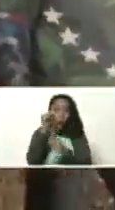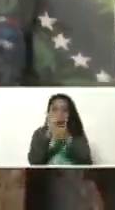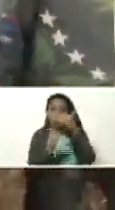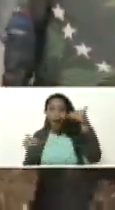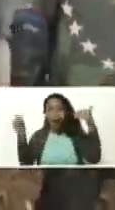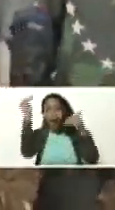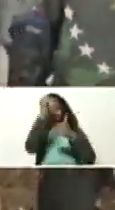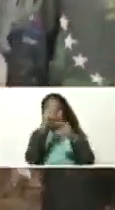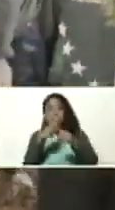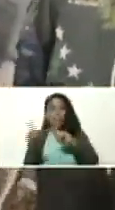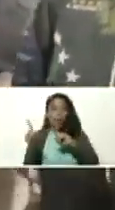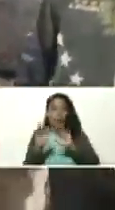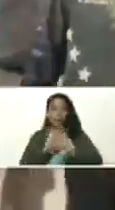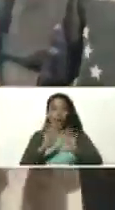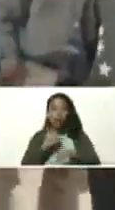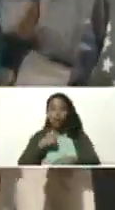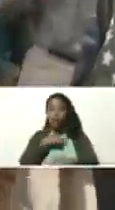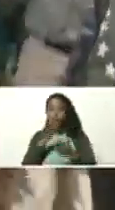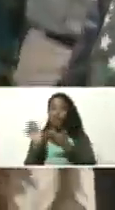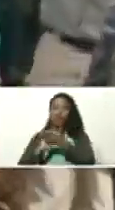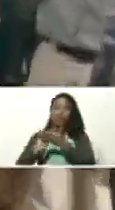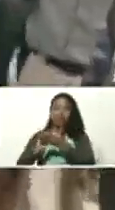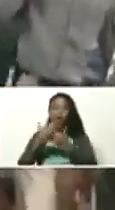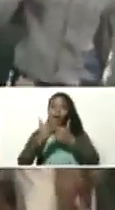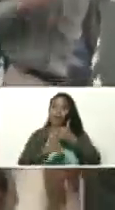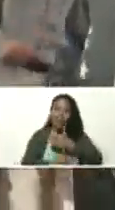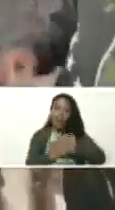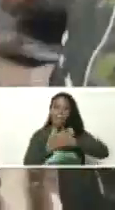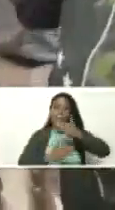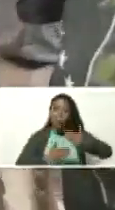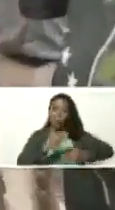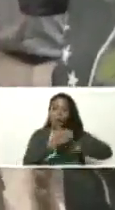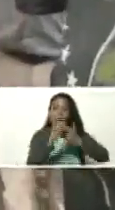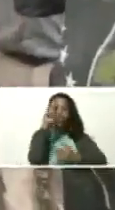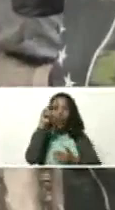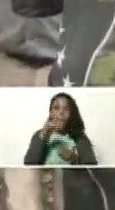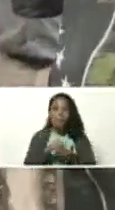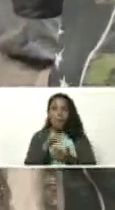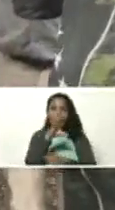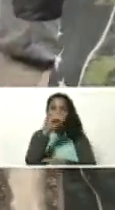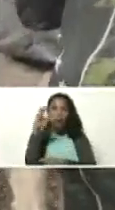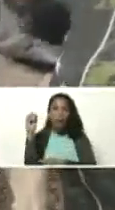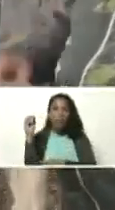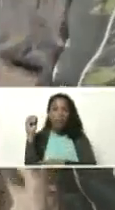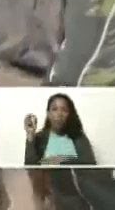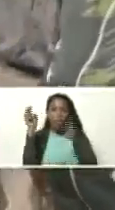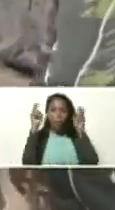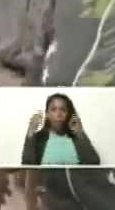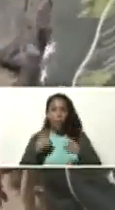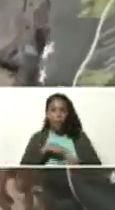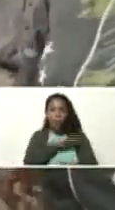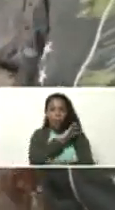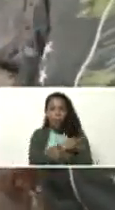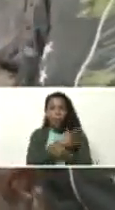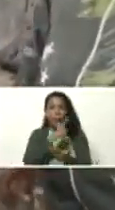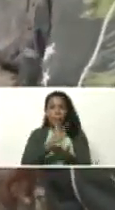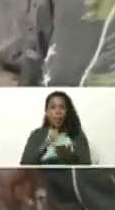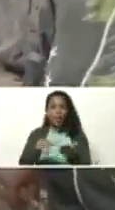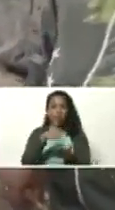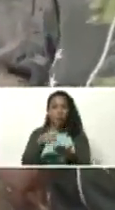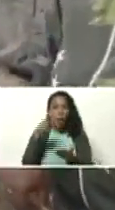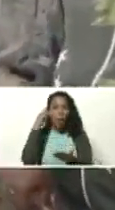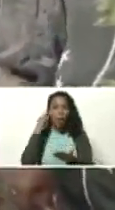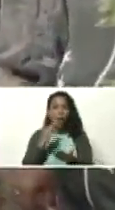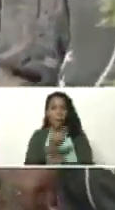arriba, pero ya estamos avanzando. De igual manera, hay 2.500 efectivos de nuestra Fuerza Armada Nacional